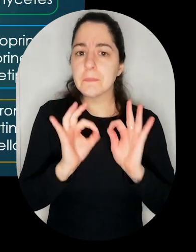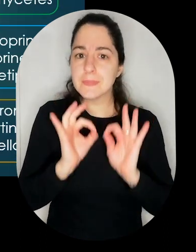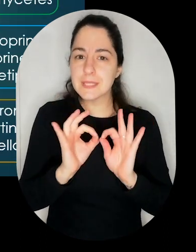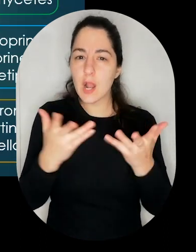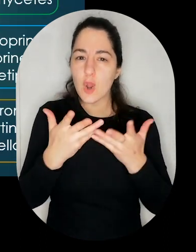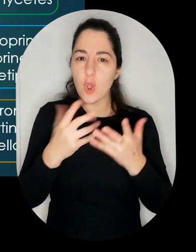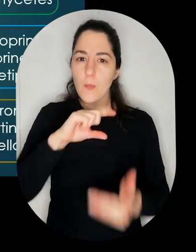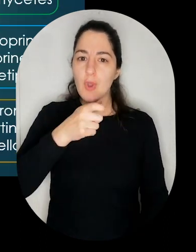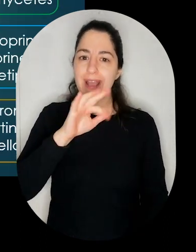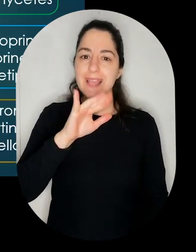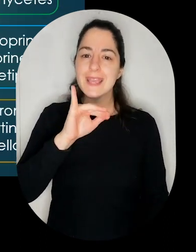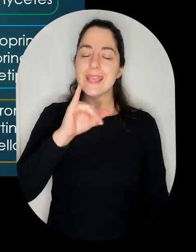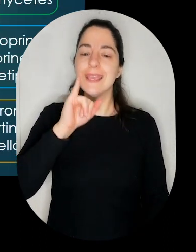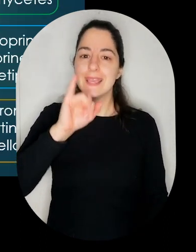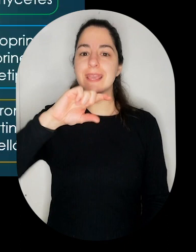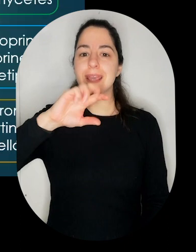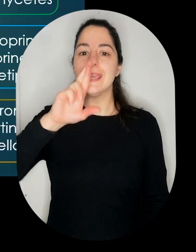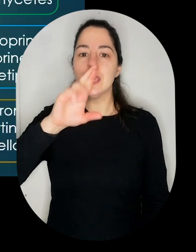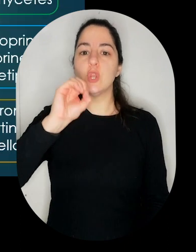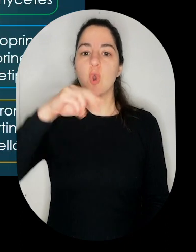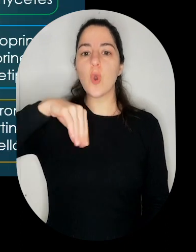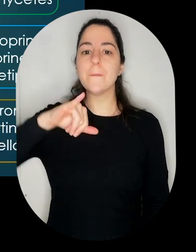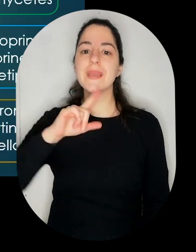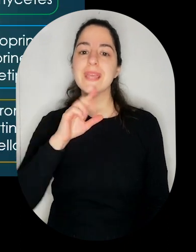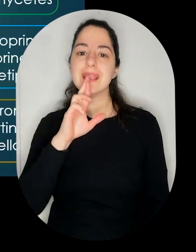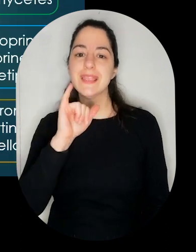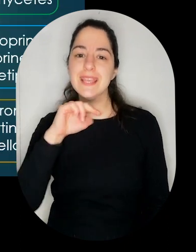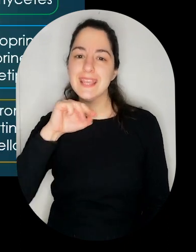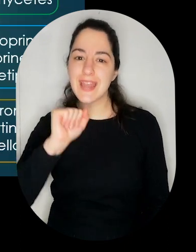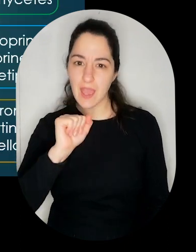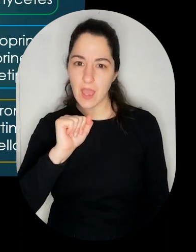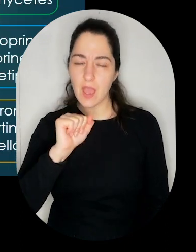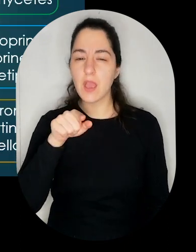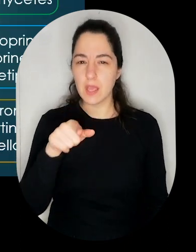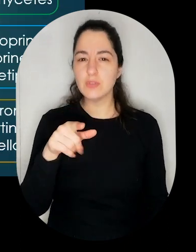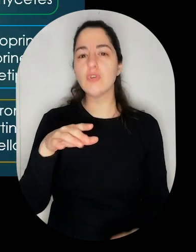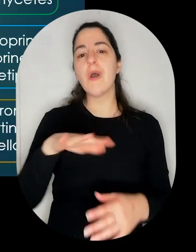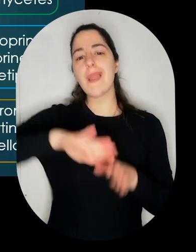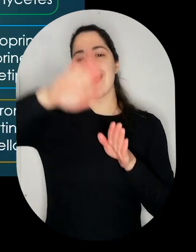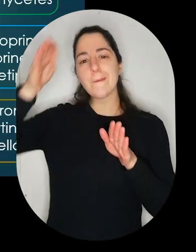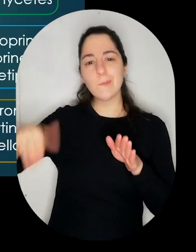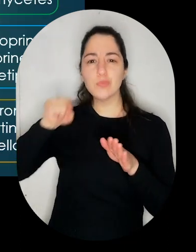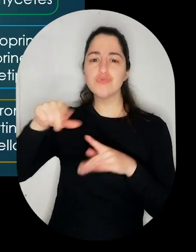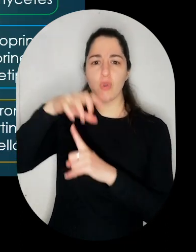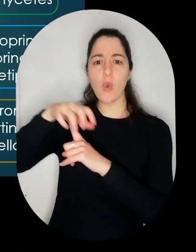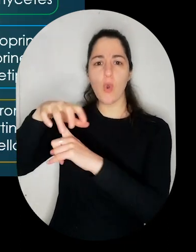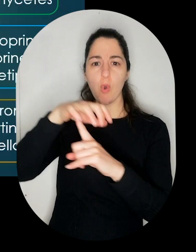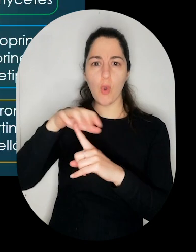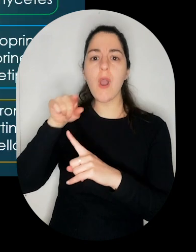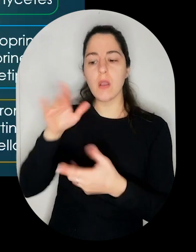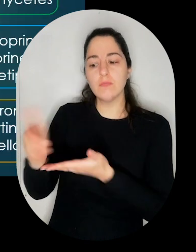tiempo, particularmente causado por la giromitrina presente en hongos del género Giromitra, los chicharrones de monte.